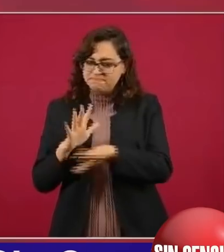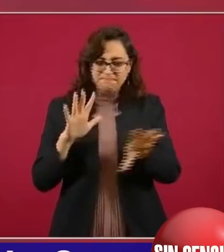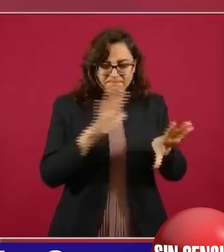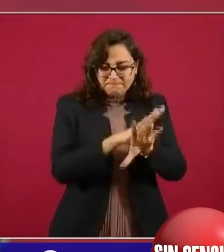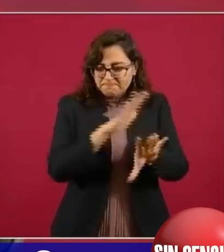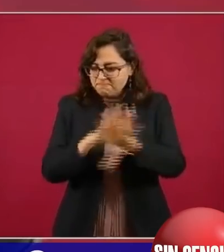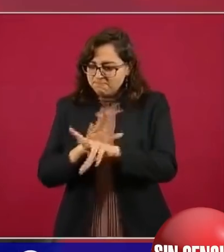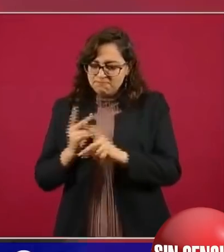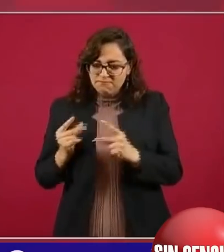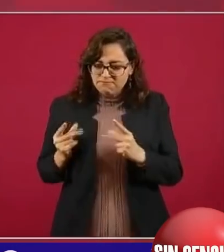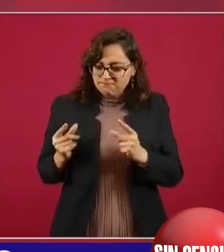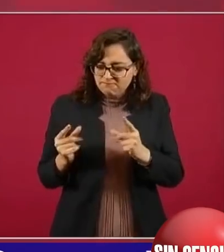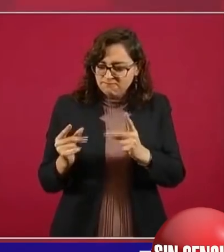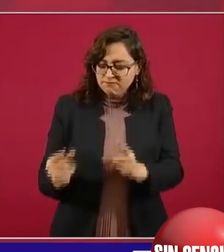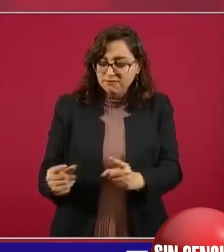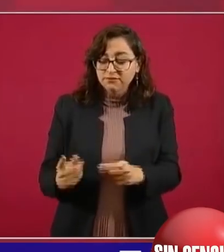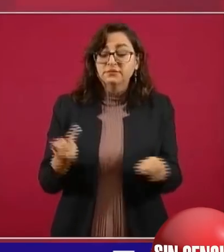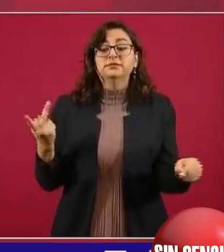pues